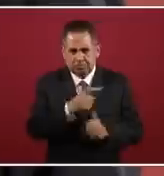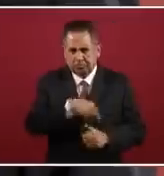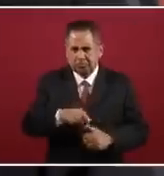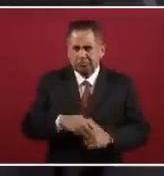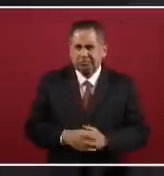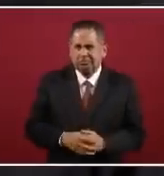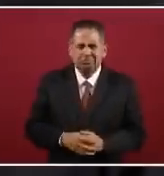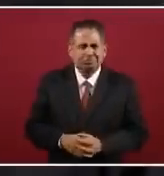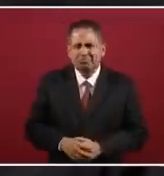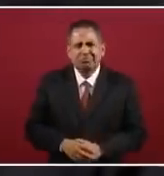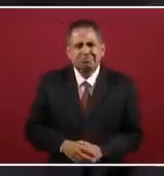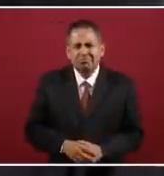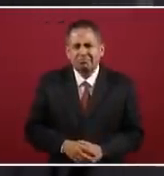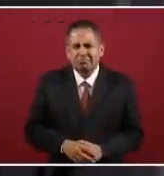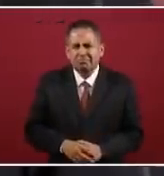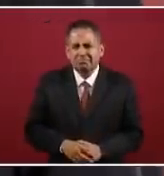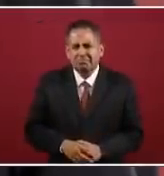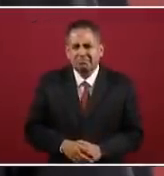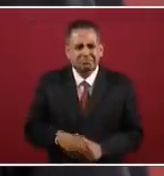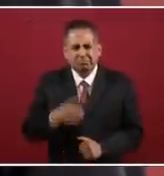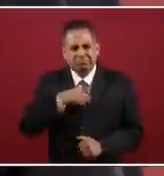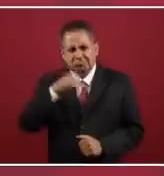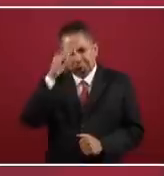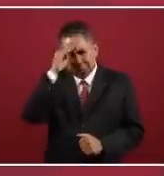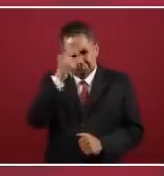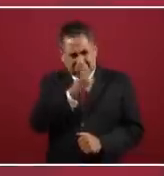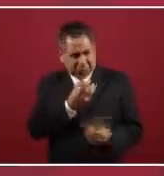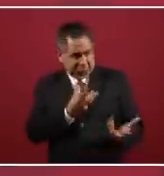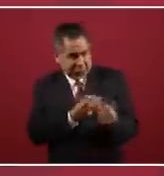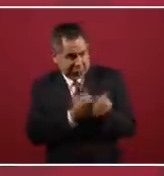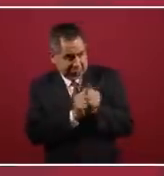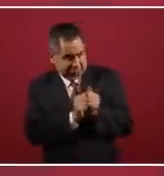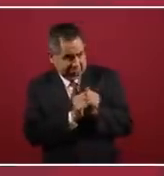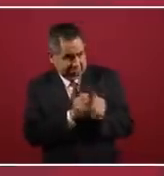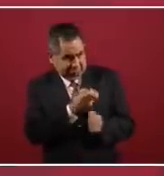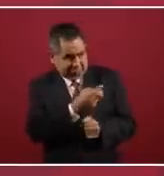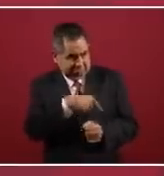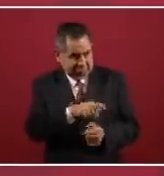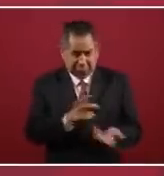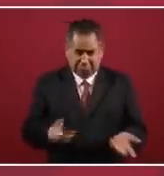No, tengo contemplado